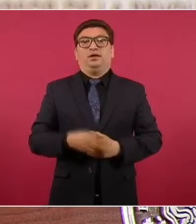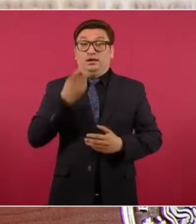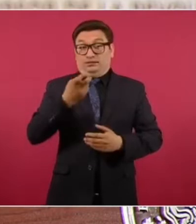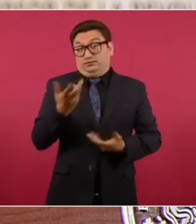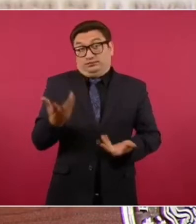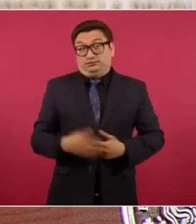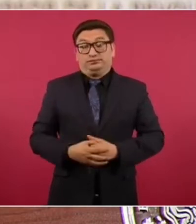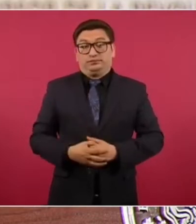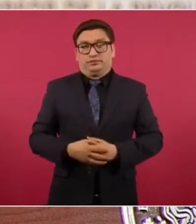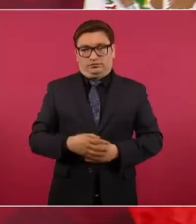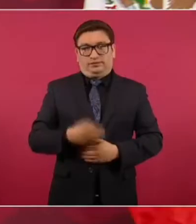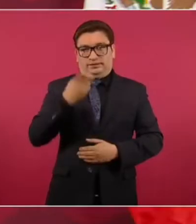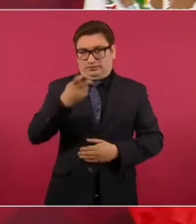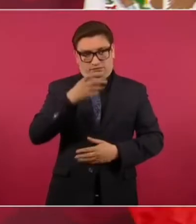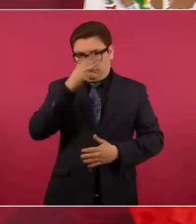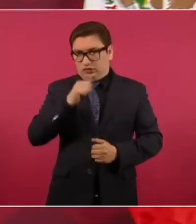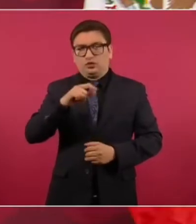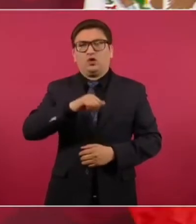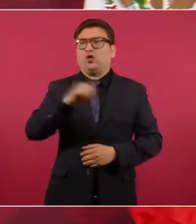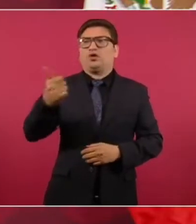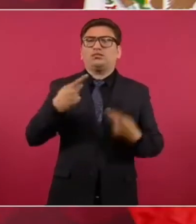Entonces, vamos a quedar en eso. ¿Quién sigue?